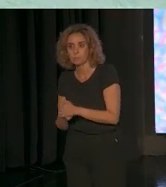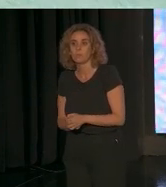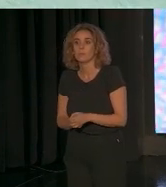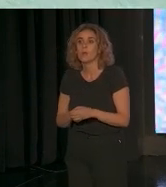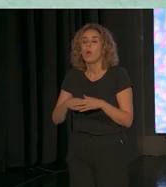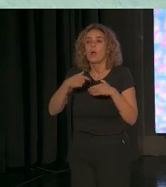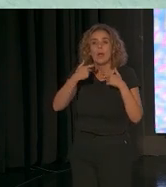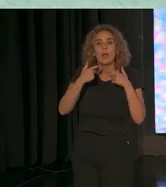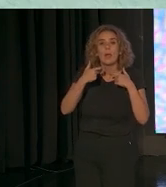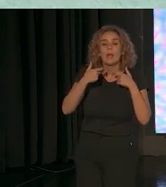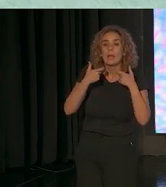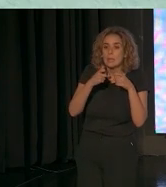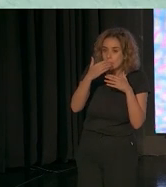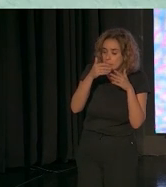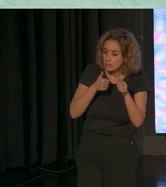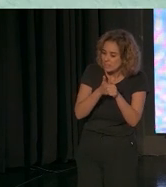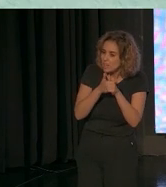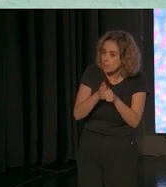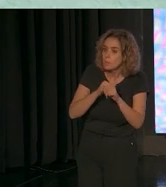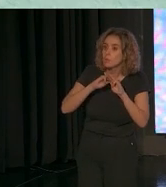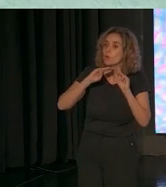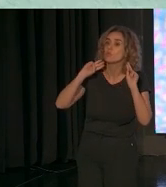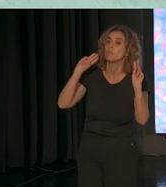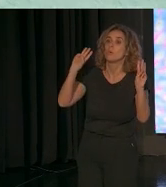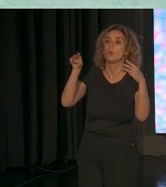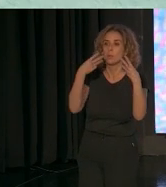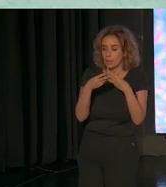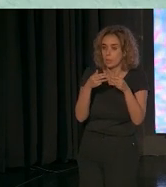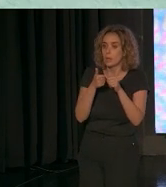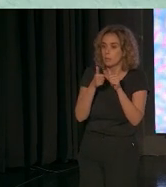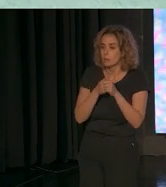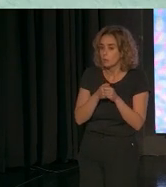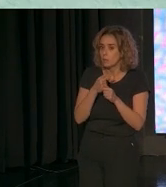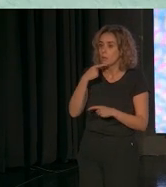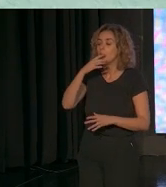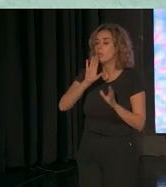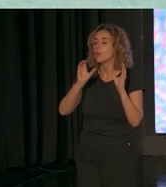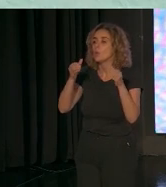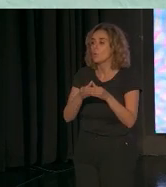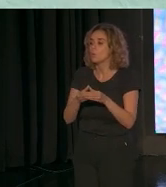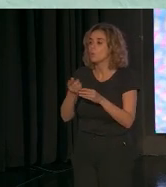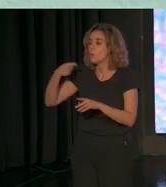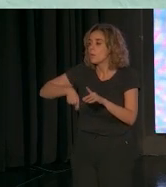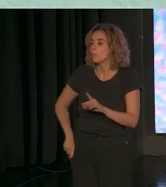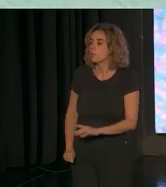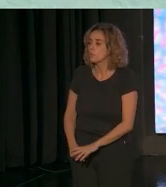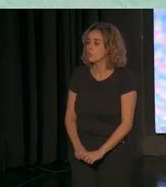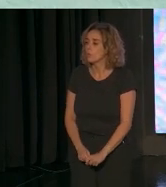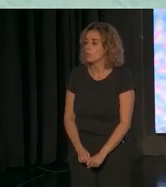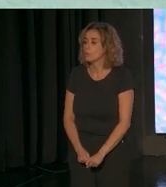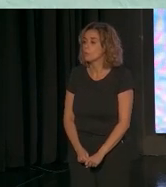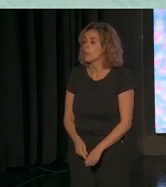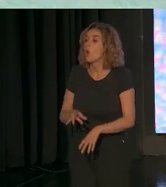sesiones online en ese momento, sincrónicas grabadas y grupos focales en el caso de los profesionales, tanto